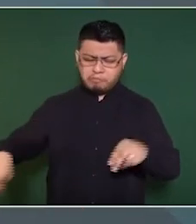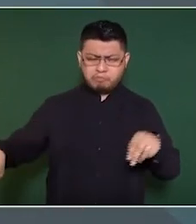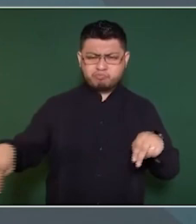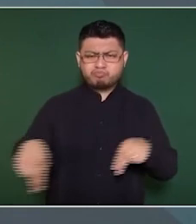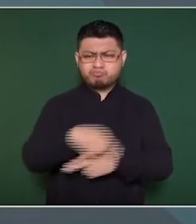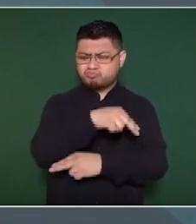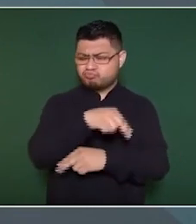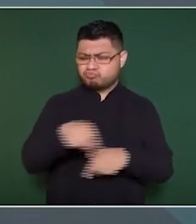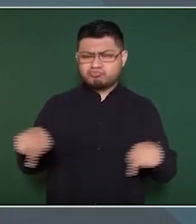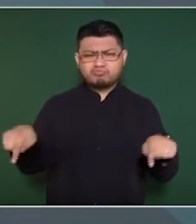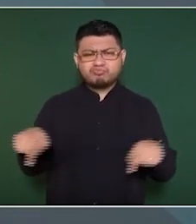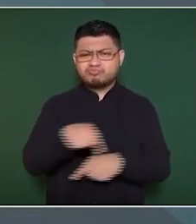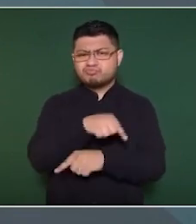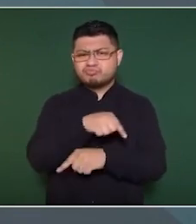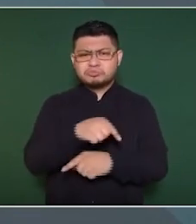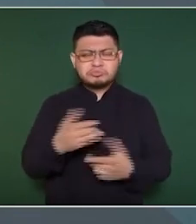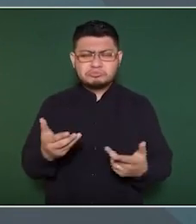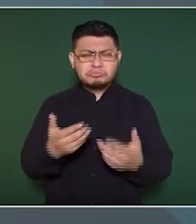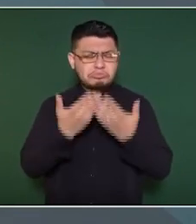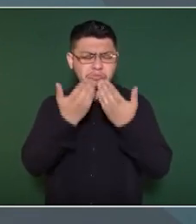o problemas